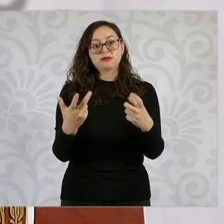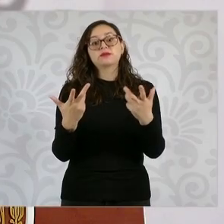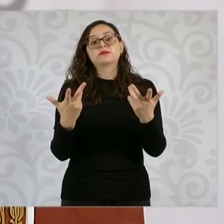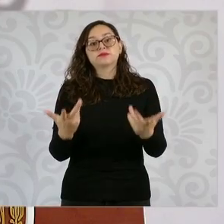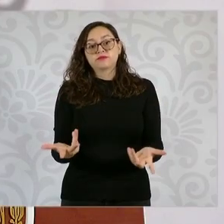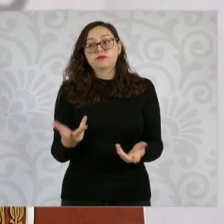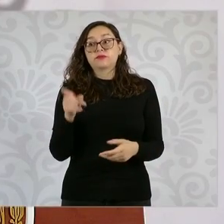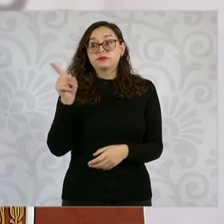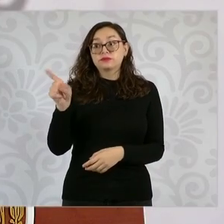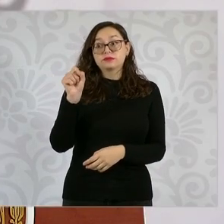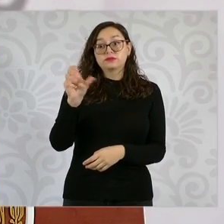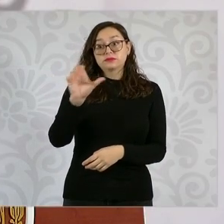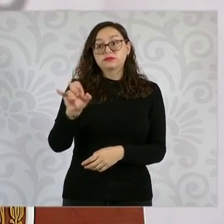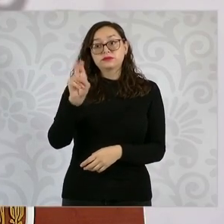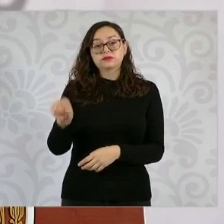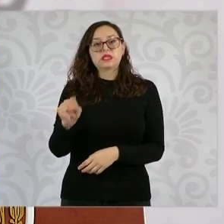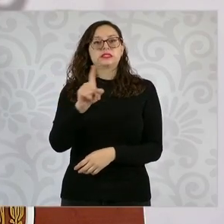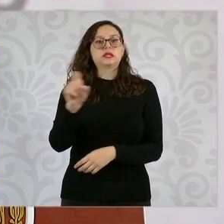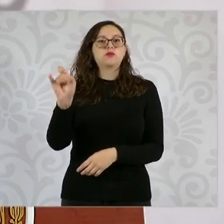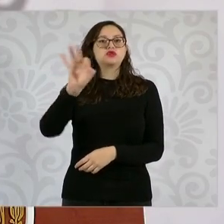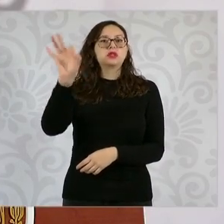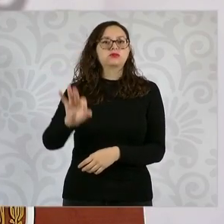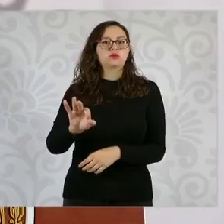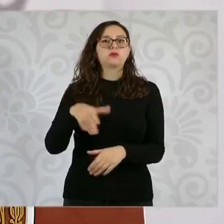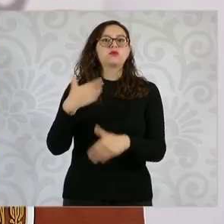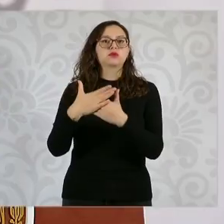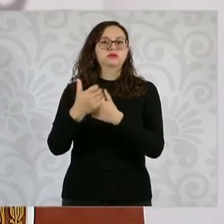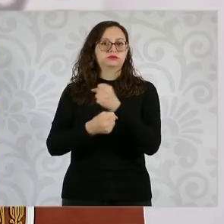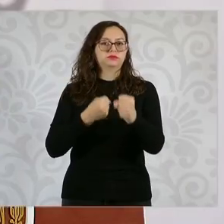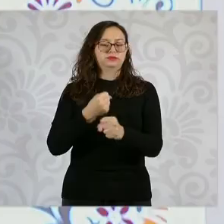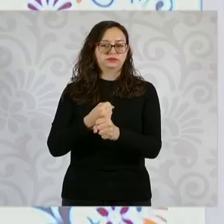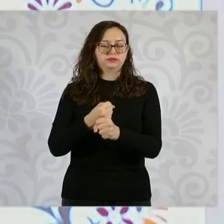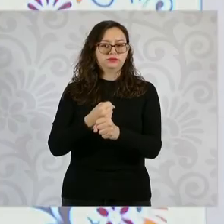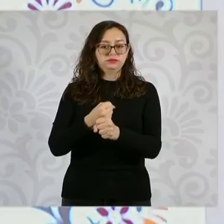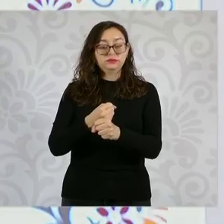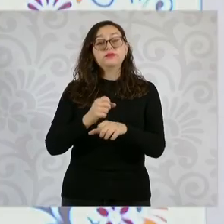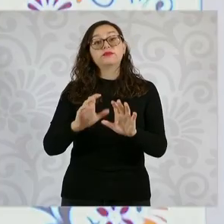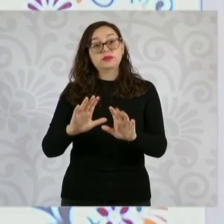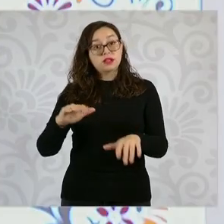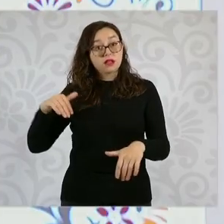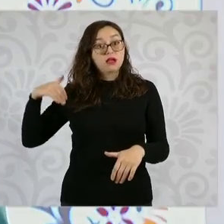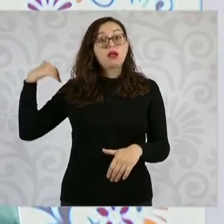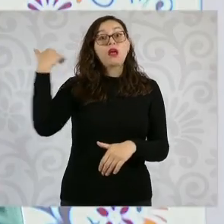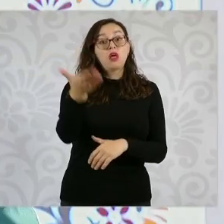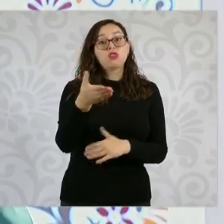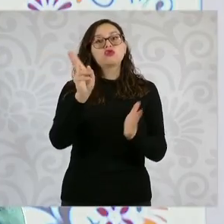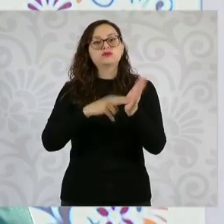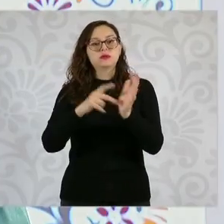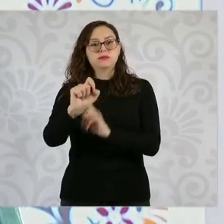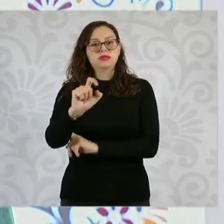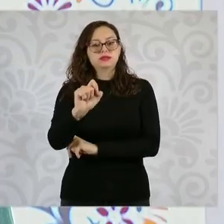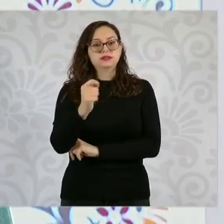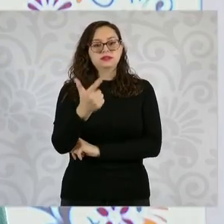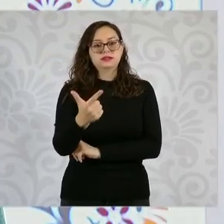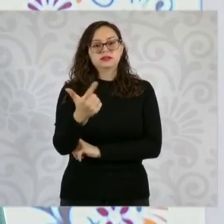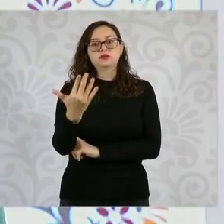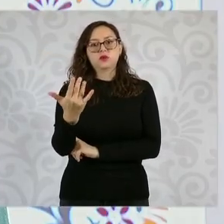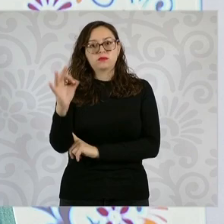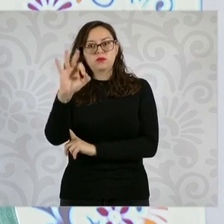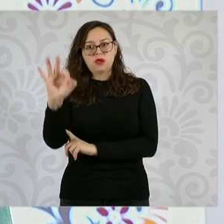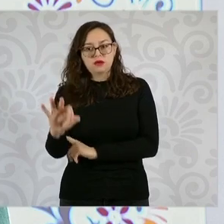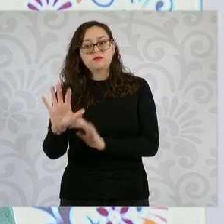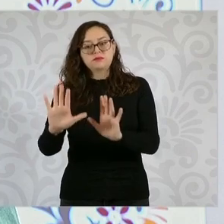toda la Suprema Corte de Justicia de la Nación. La otra mitad se elige en el 2027. ¿Qué pasa con los